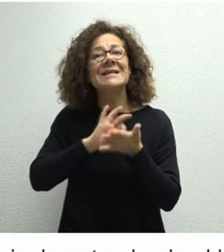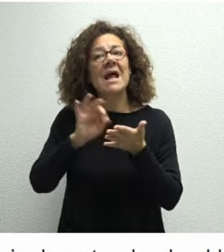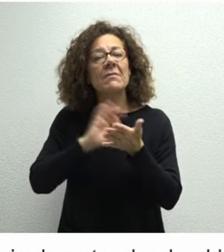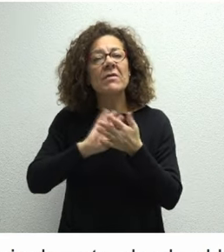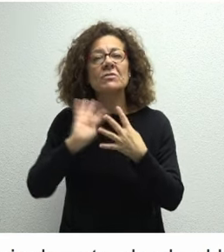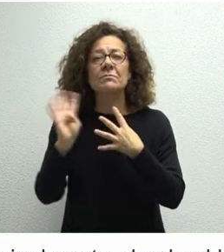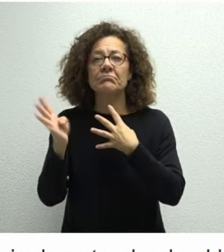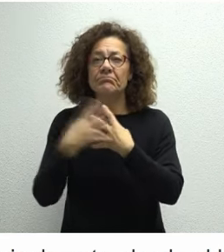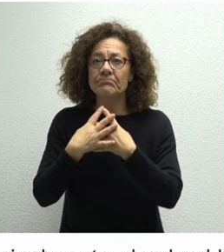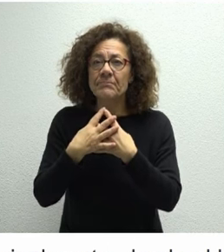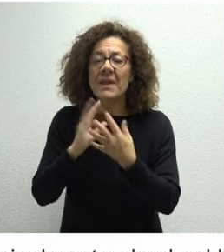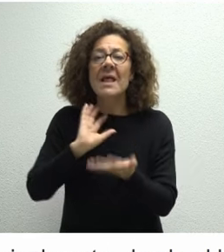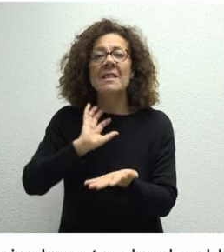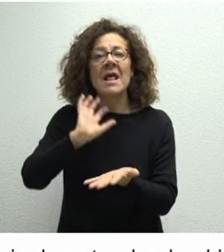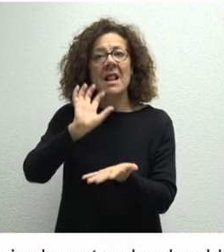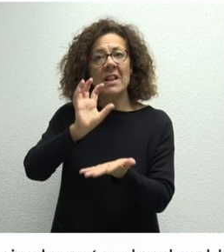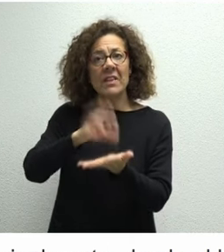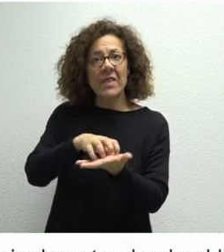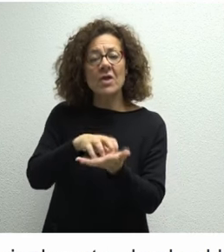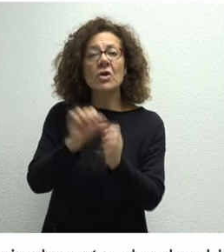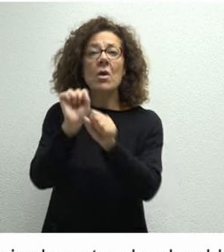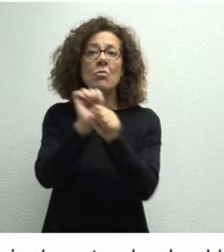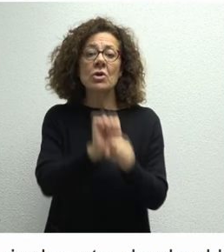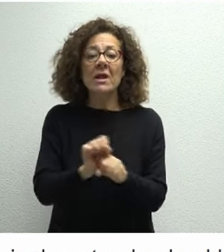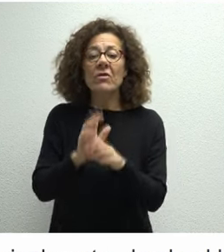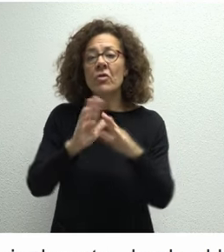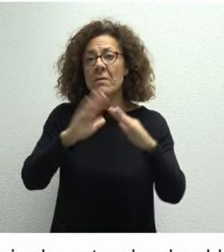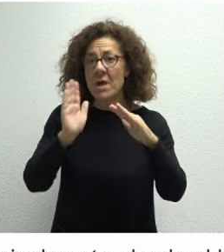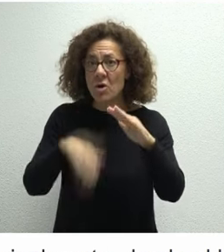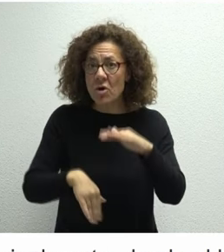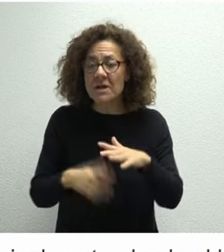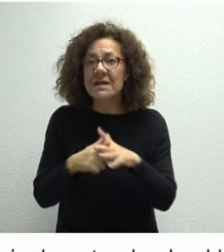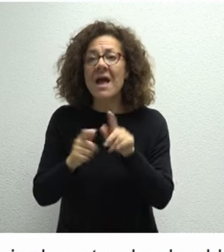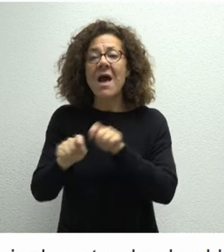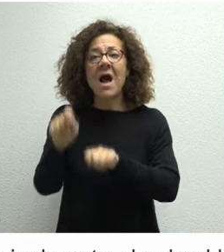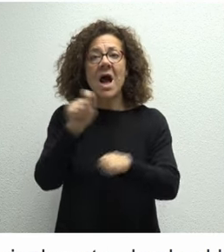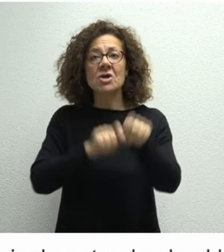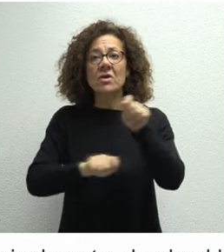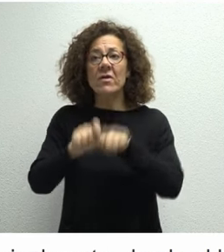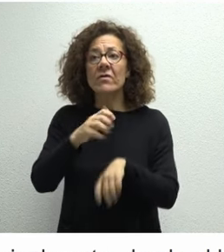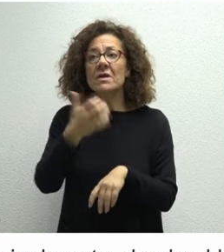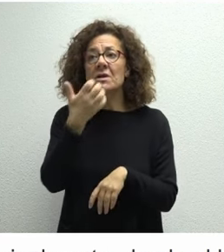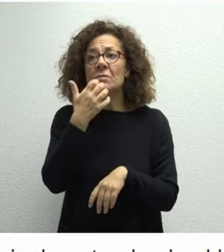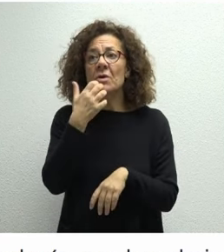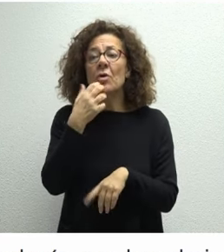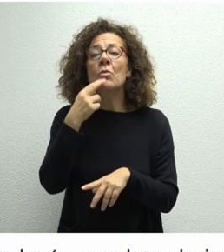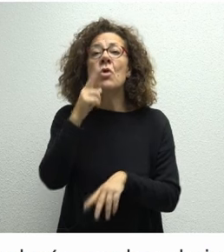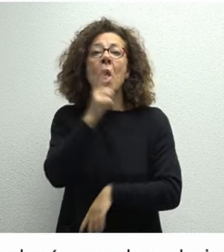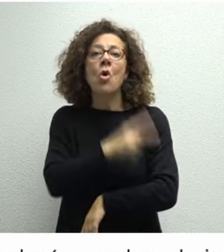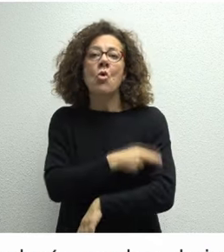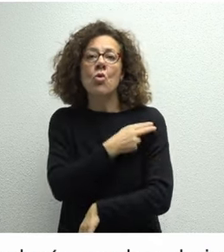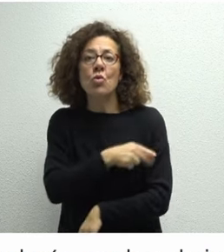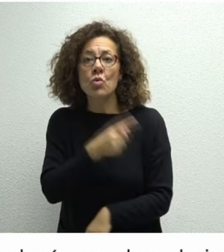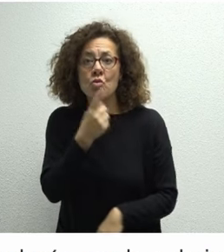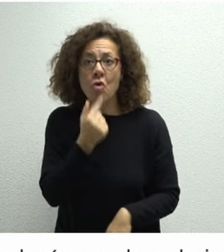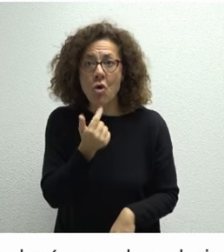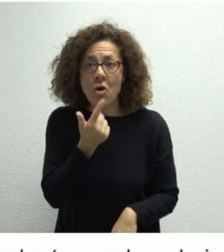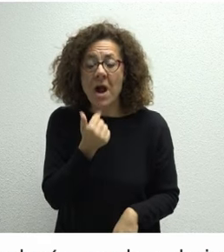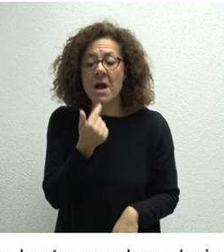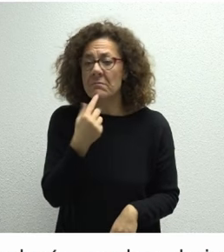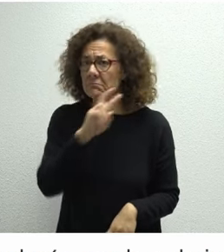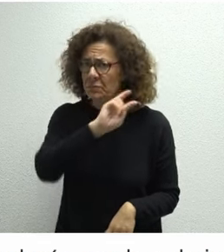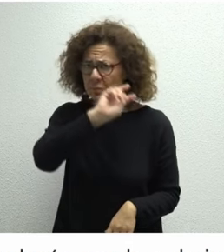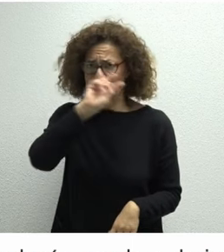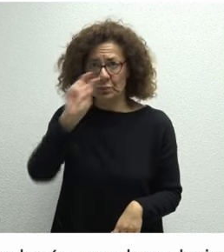penitenciarios del centro de de protección de menores de asociaciones como como como Cruz Roja y Bueno pues un montón de